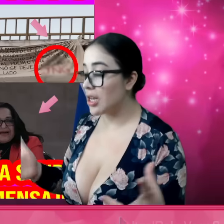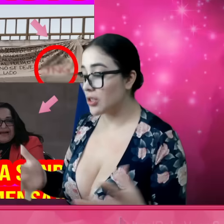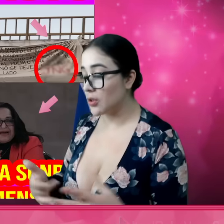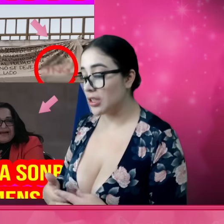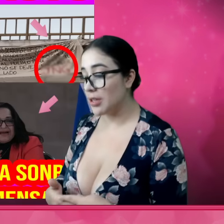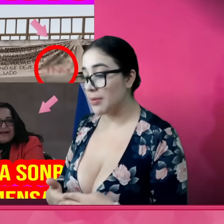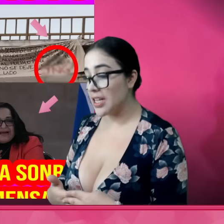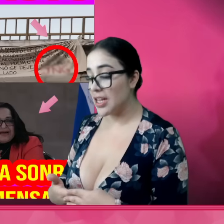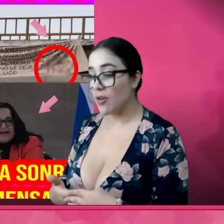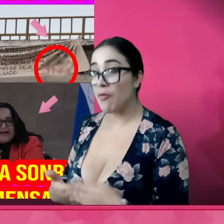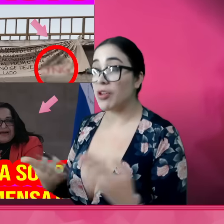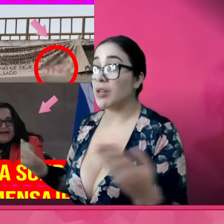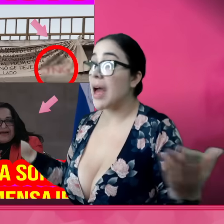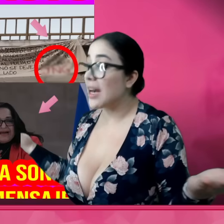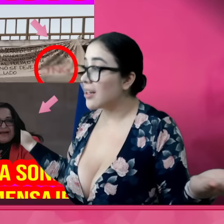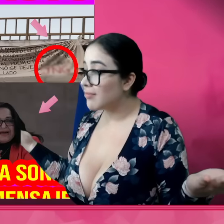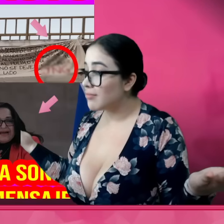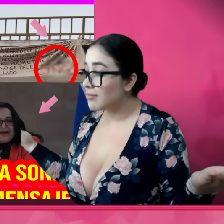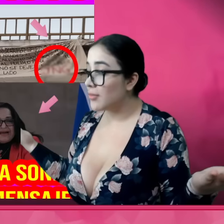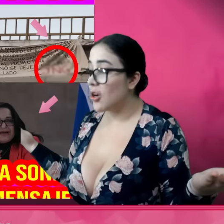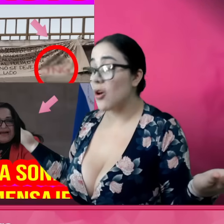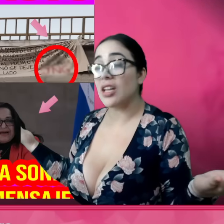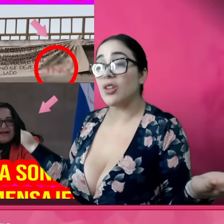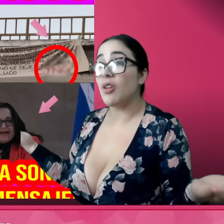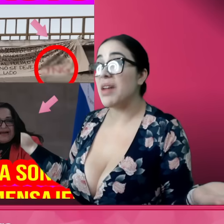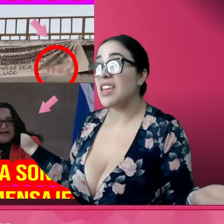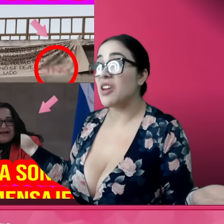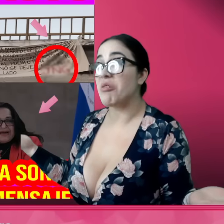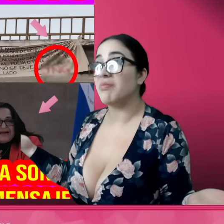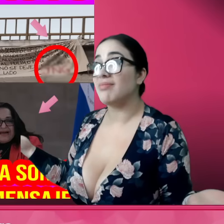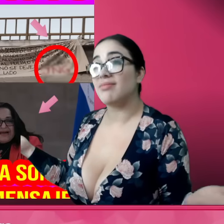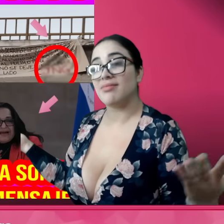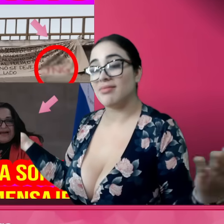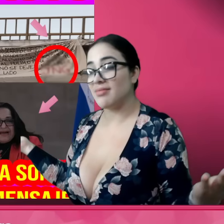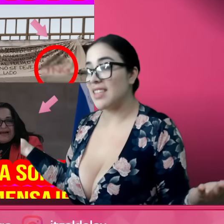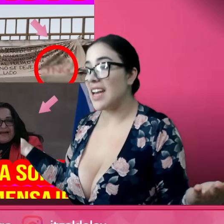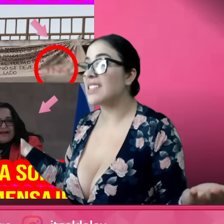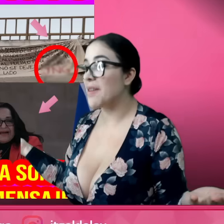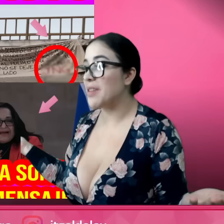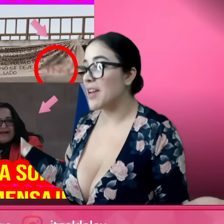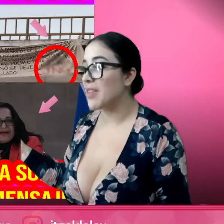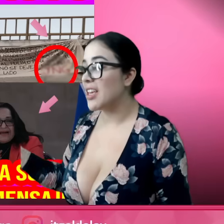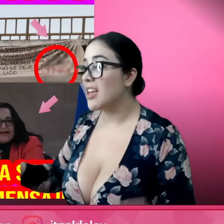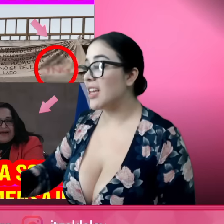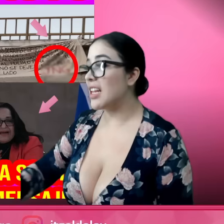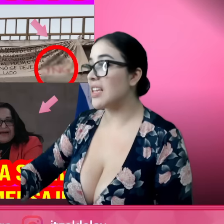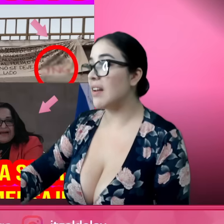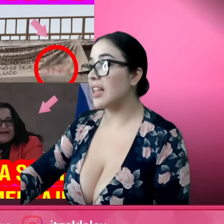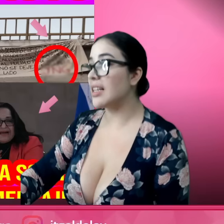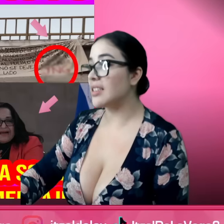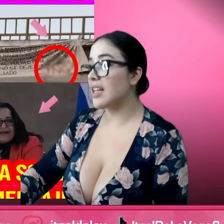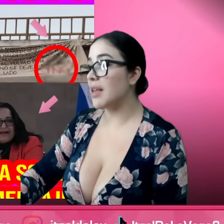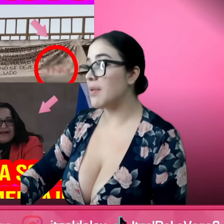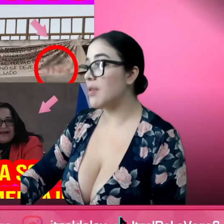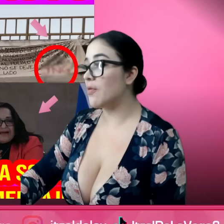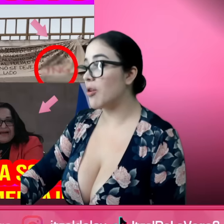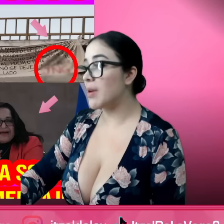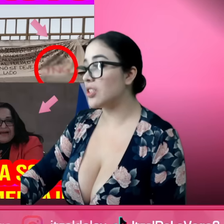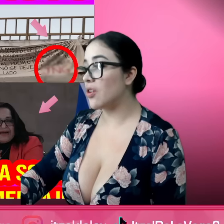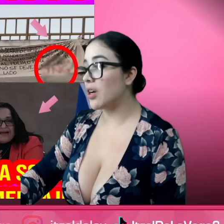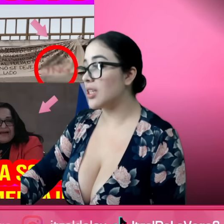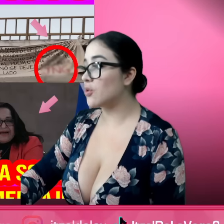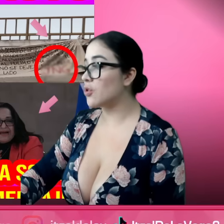Piña. Con esto se termina de confirmar lo que todo México ya sabía. ¿Quieres saber de qué se trata mi